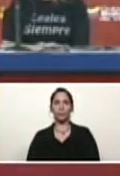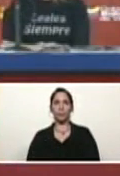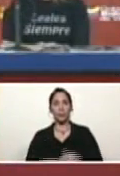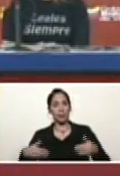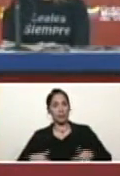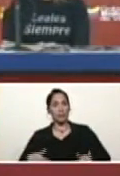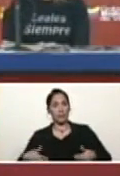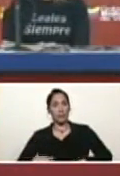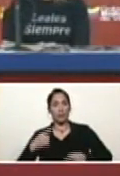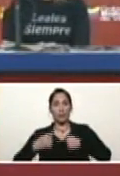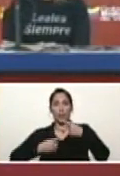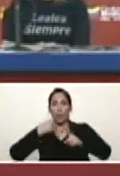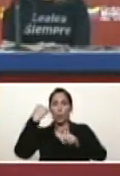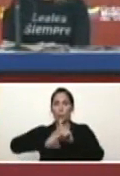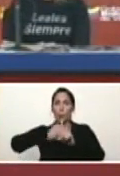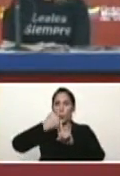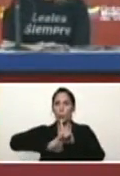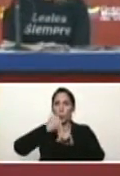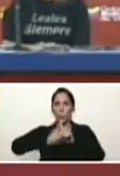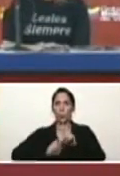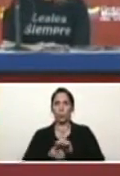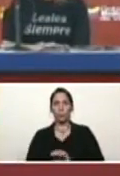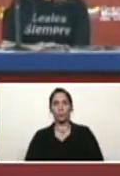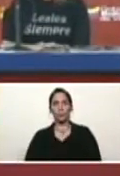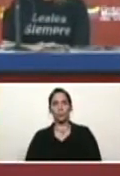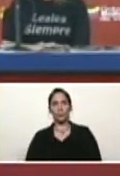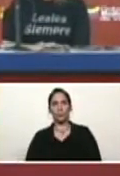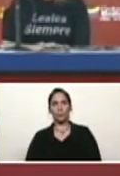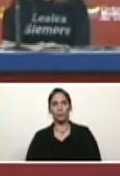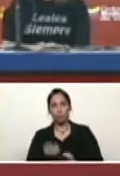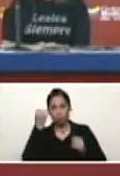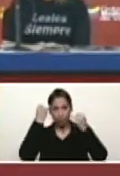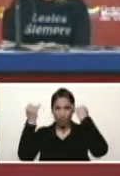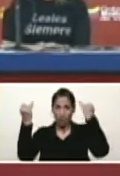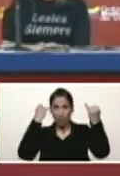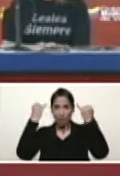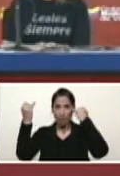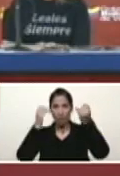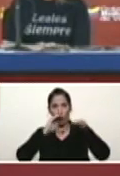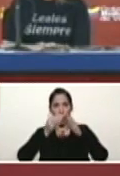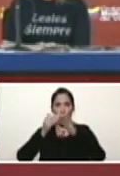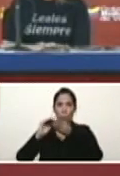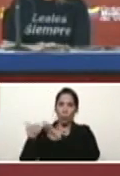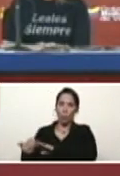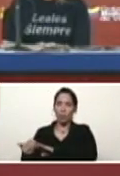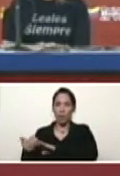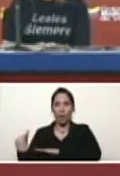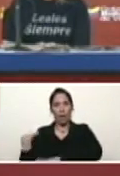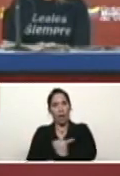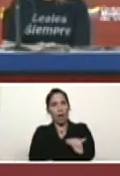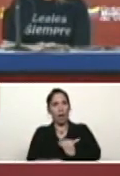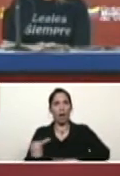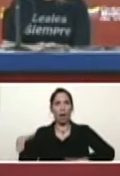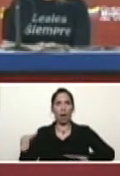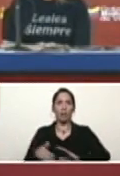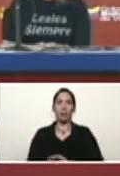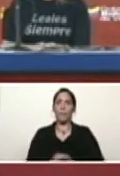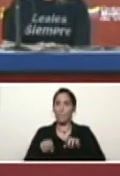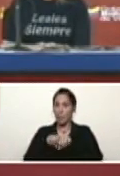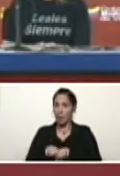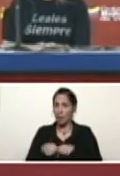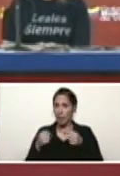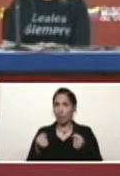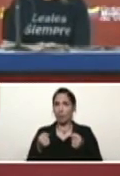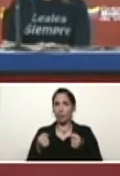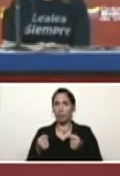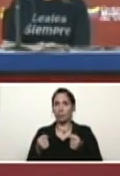de la lucha. De la lucha de ideas en la comunidad, en la calle, en el carrito por puesto, en la panadería. La